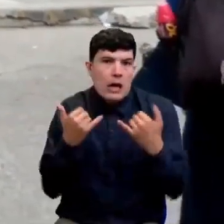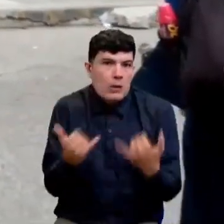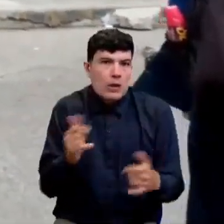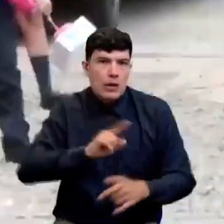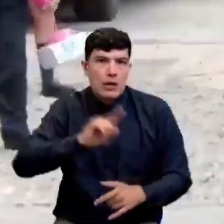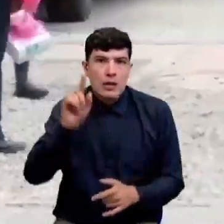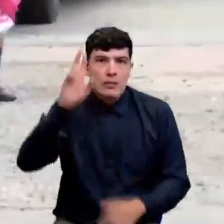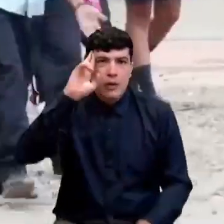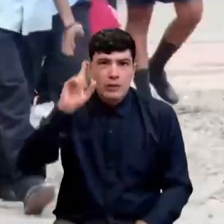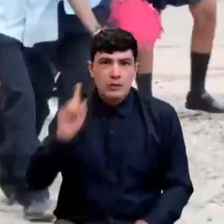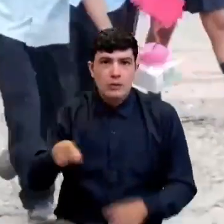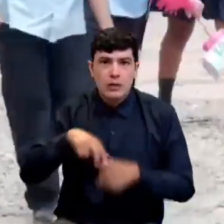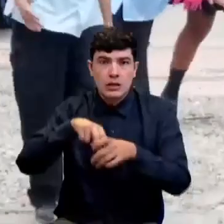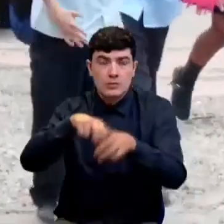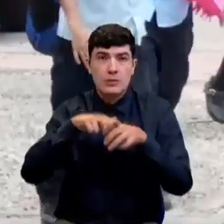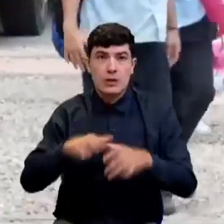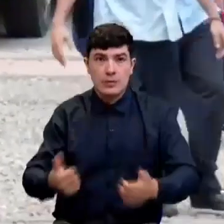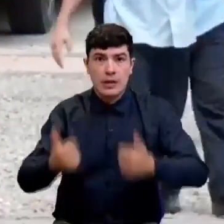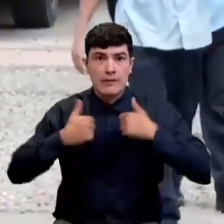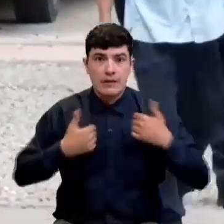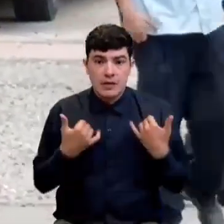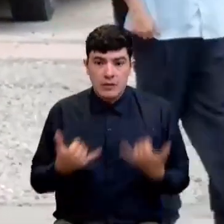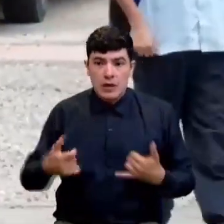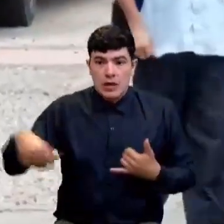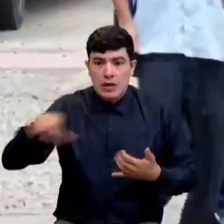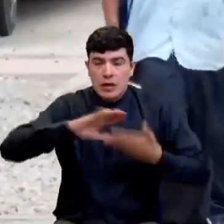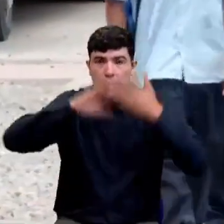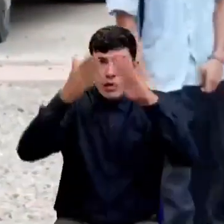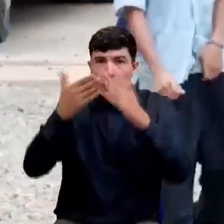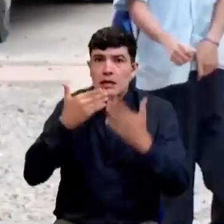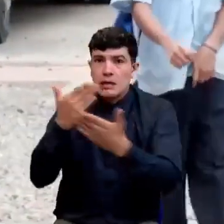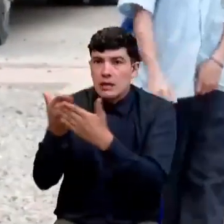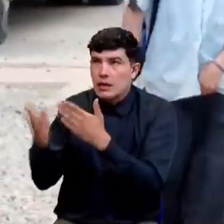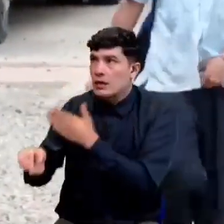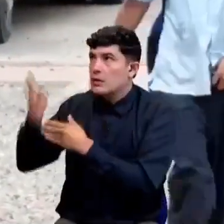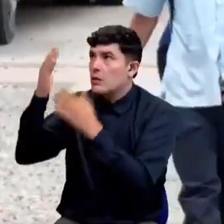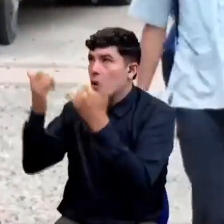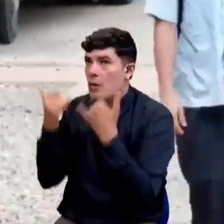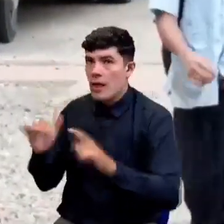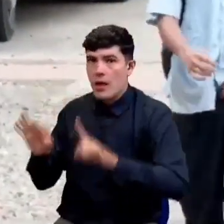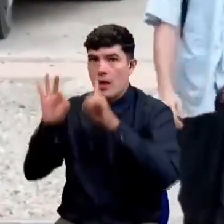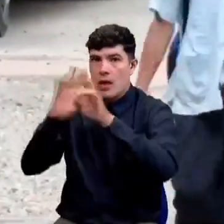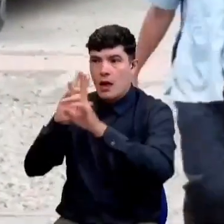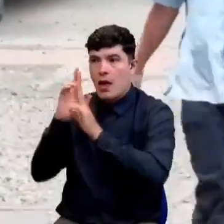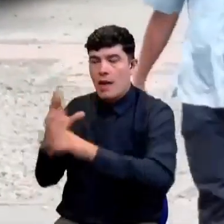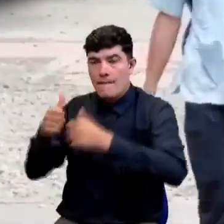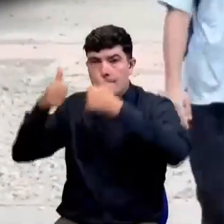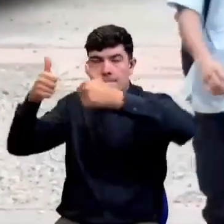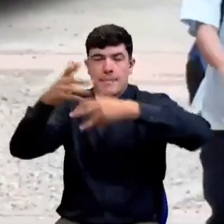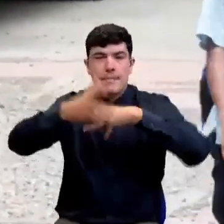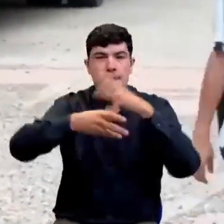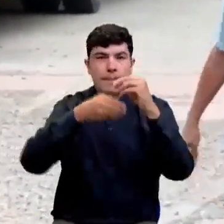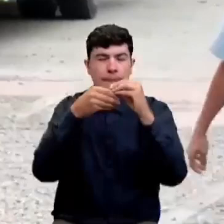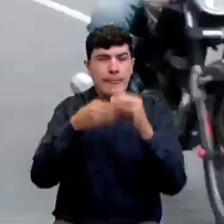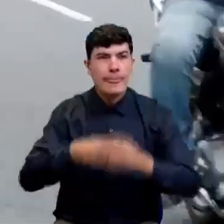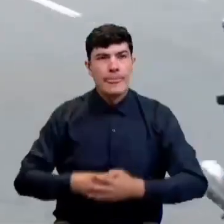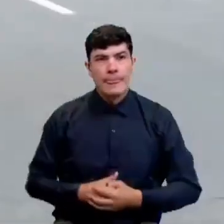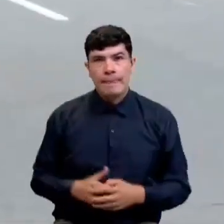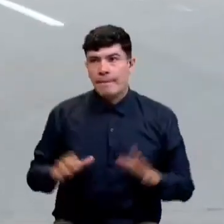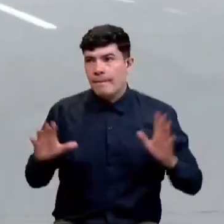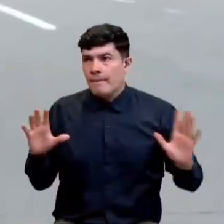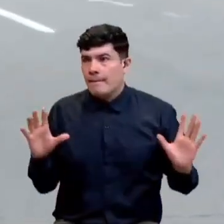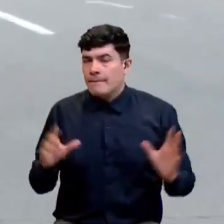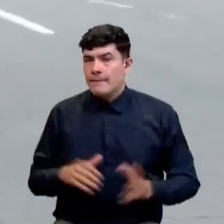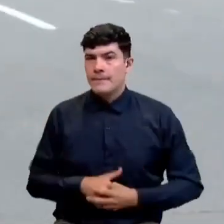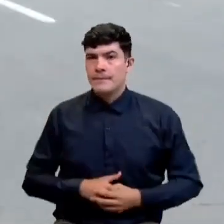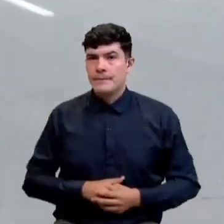como está el transporte que eso los beneficia al colegio, pues gracias a Dios que por eso es que estamos por ese lado, estamos bien. Y pues no,